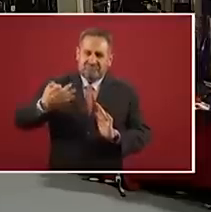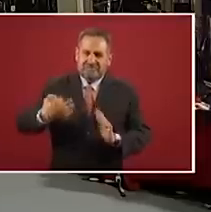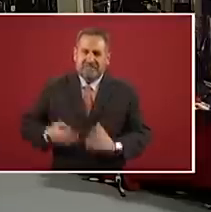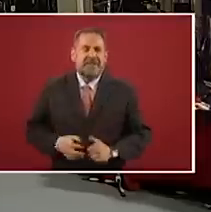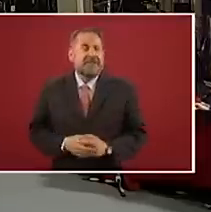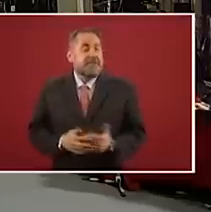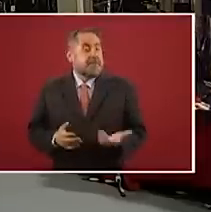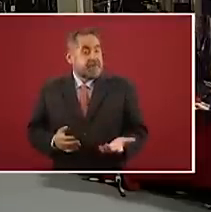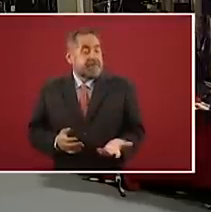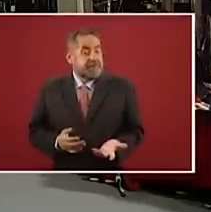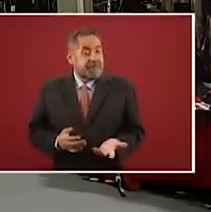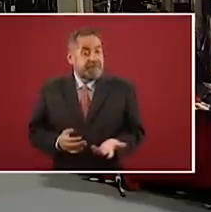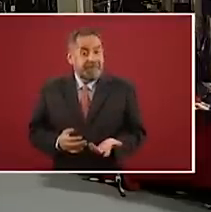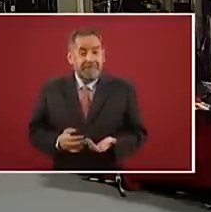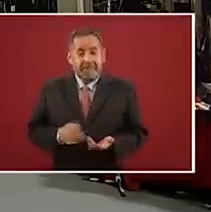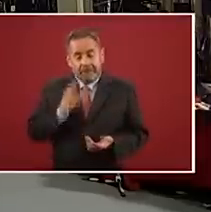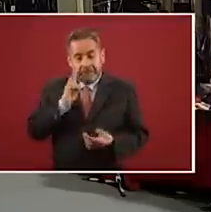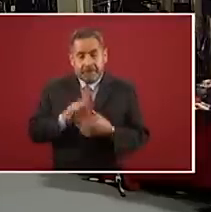Porque no sé si esto